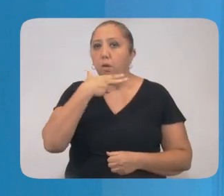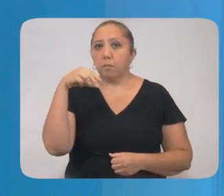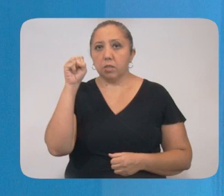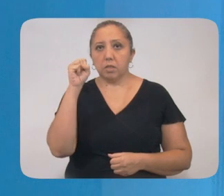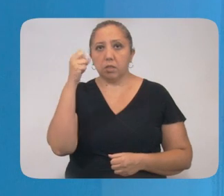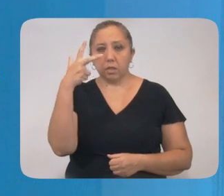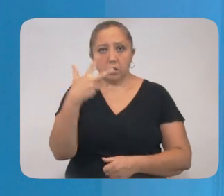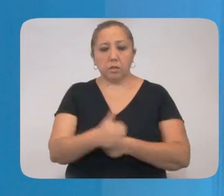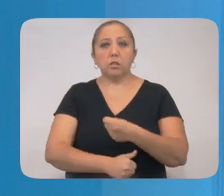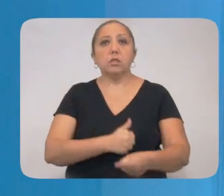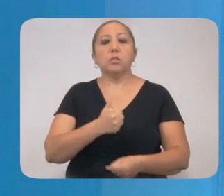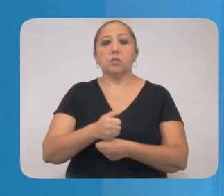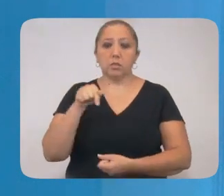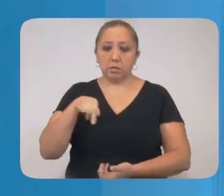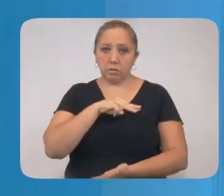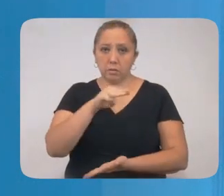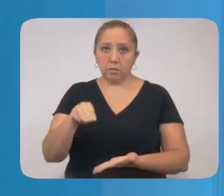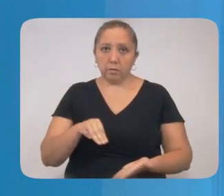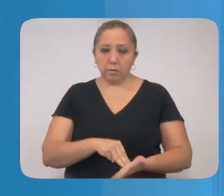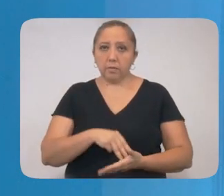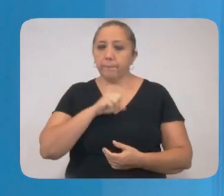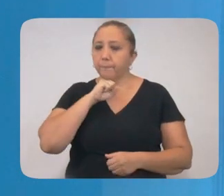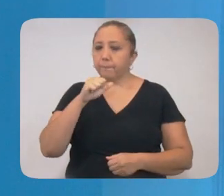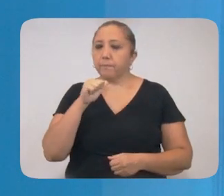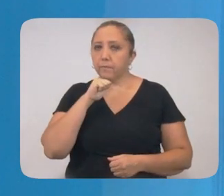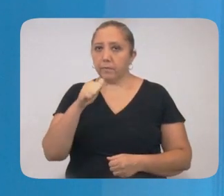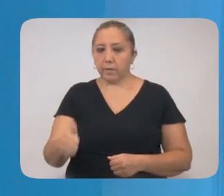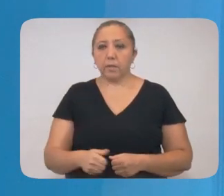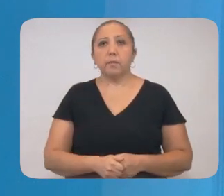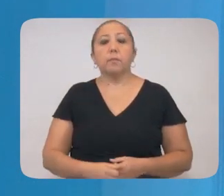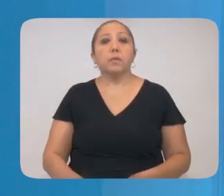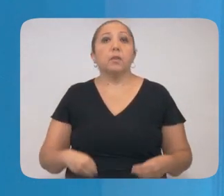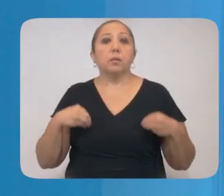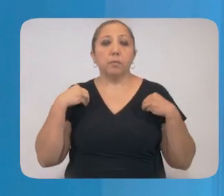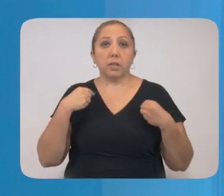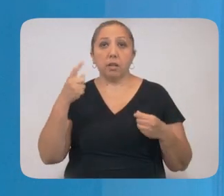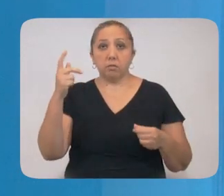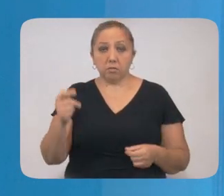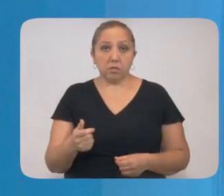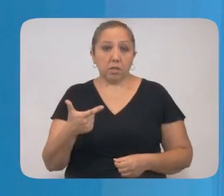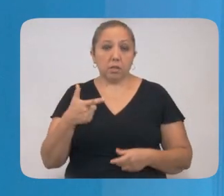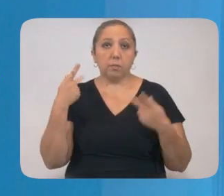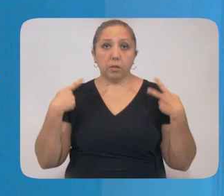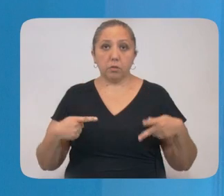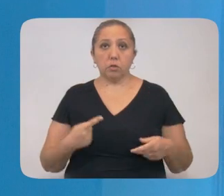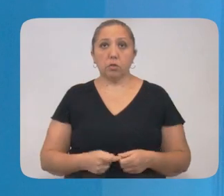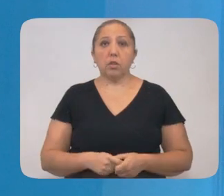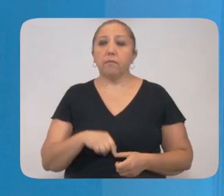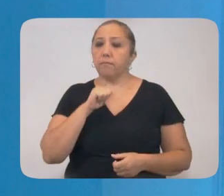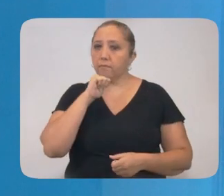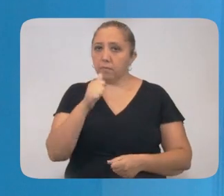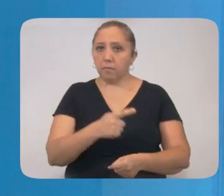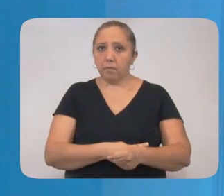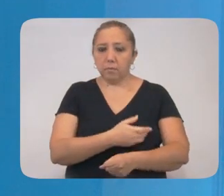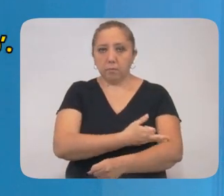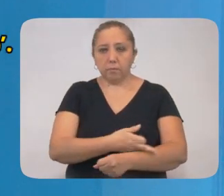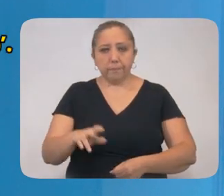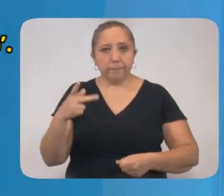de 68 años de Mérida, sin reporte de dolencias, vivía con 7 personas, las cuales se reportan